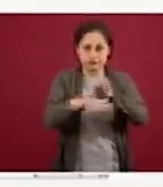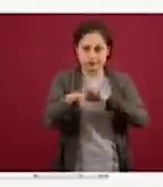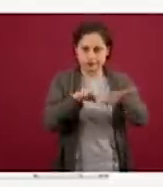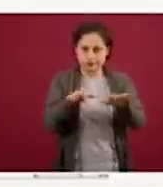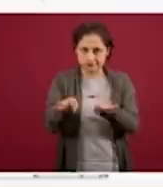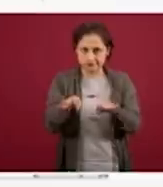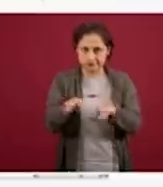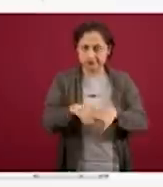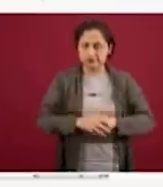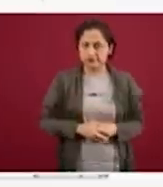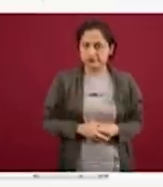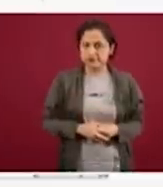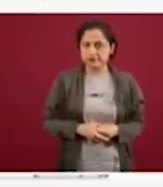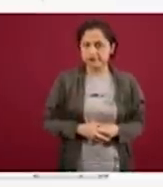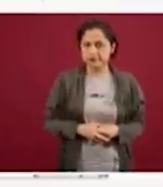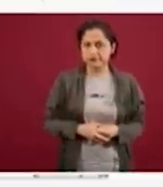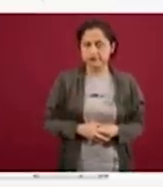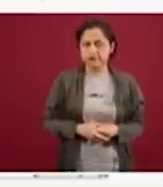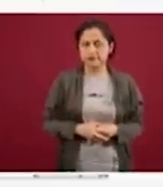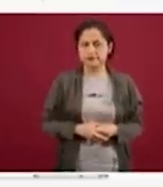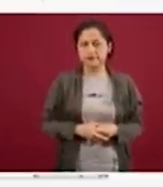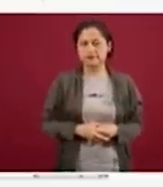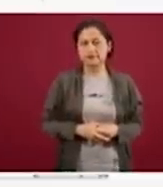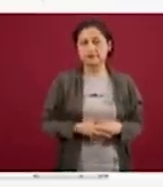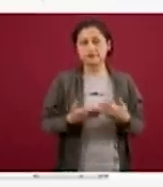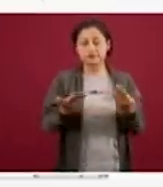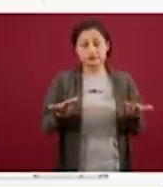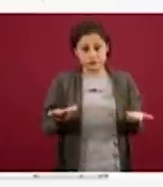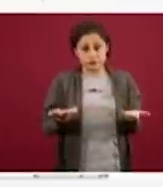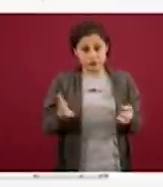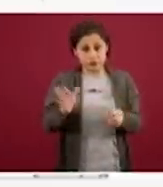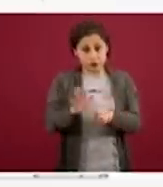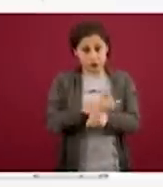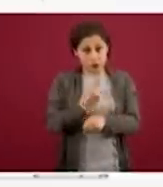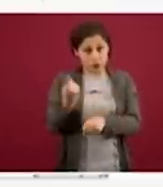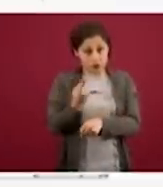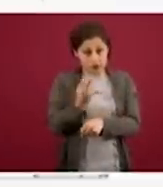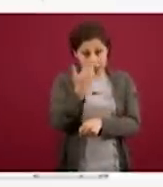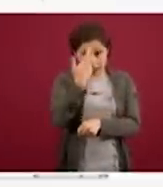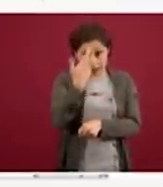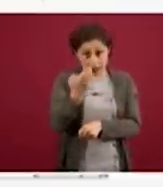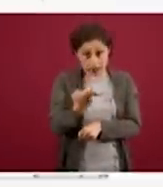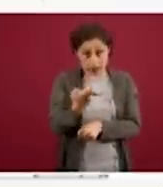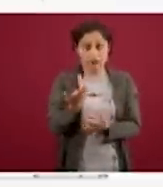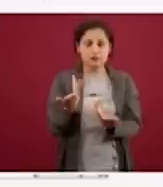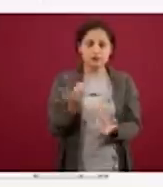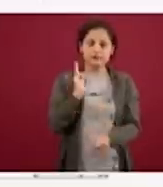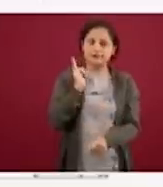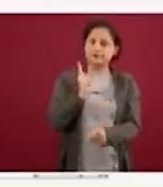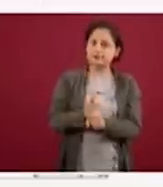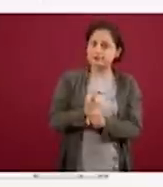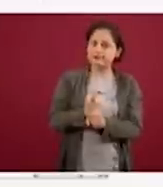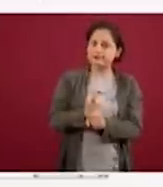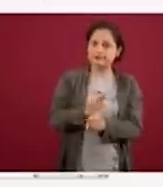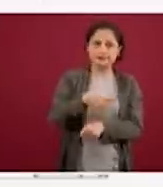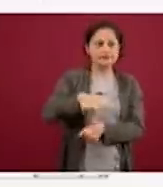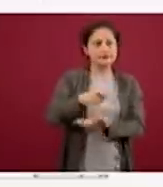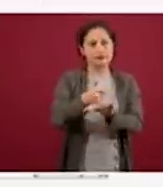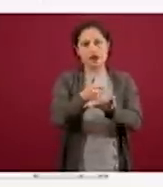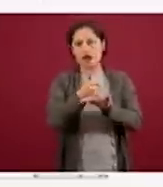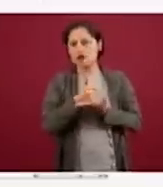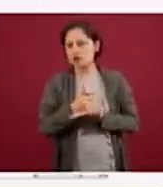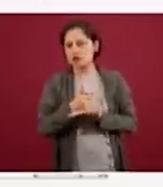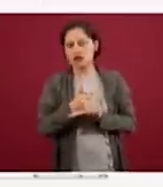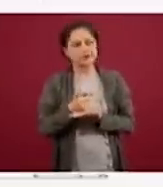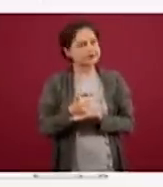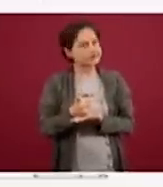acá. ¿Qué quiere decir esto? Que en esos sitios no hay una contribución completa,